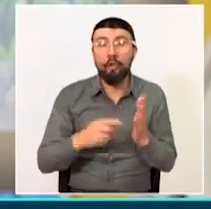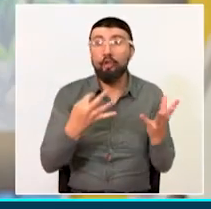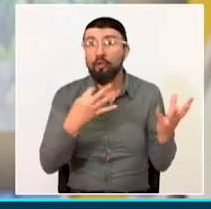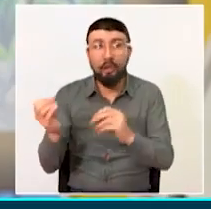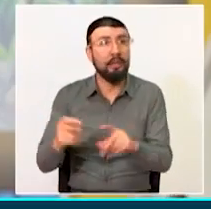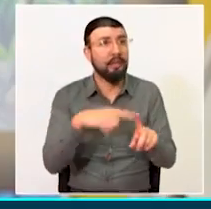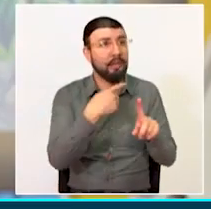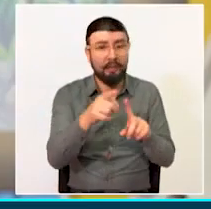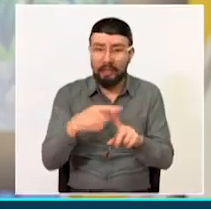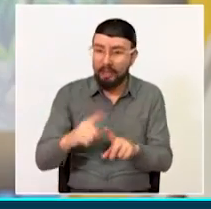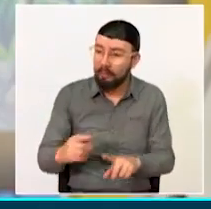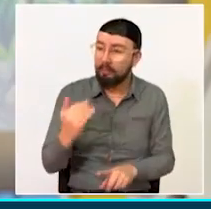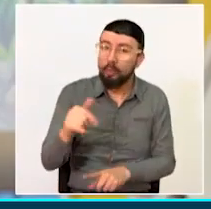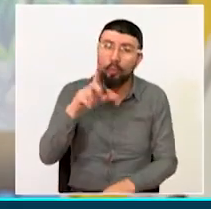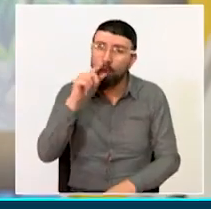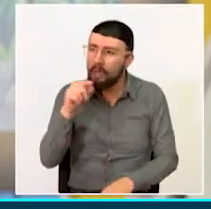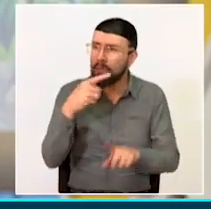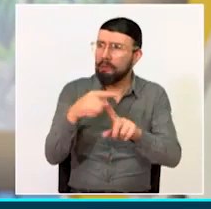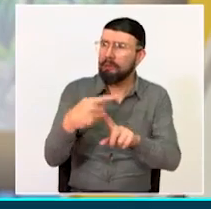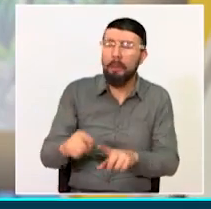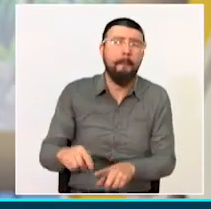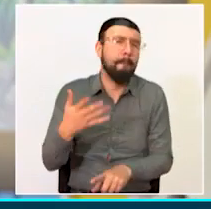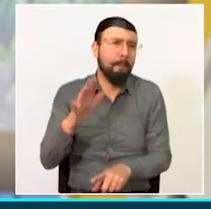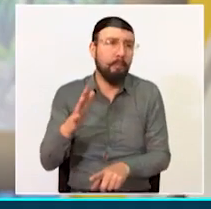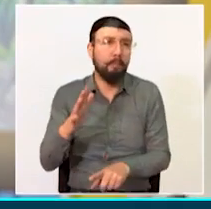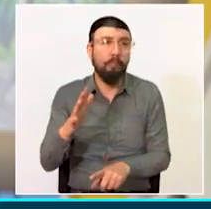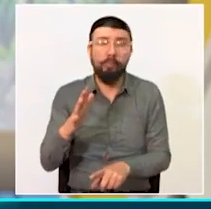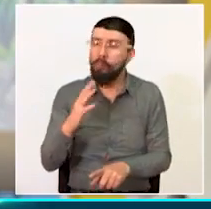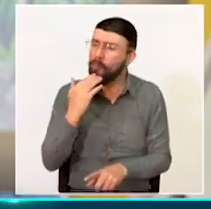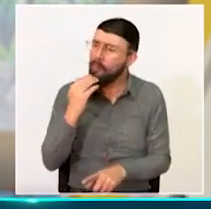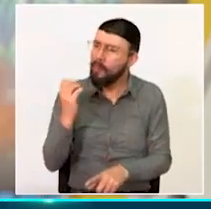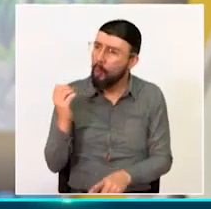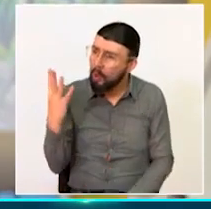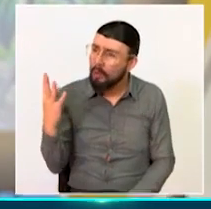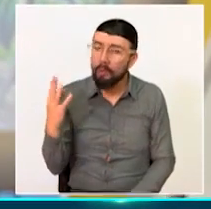de las aves, más o menos, y cuando me di la cuenta que en